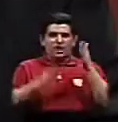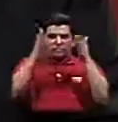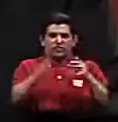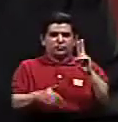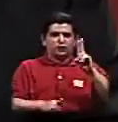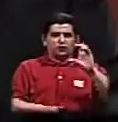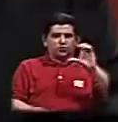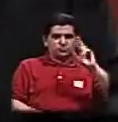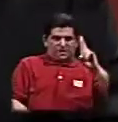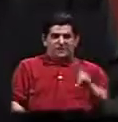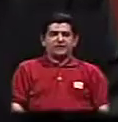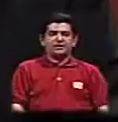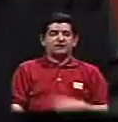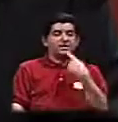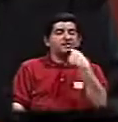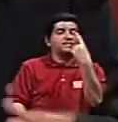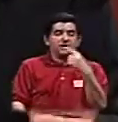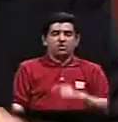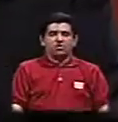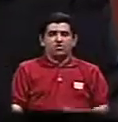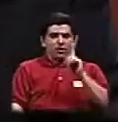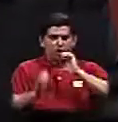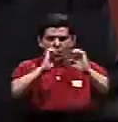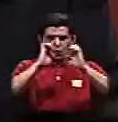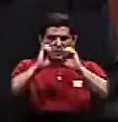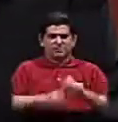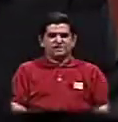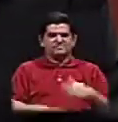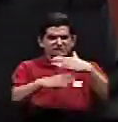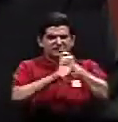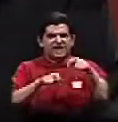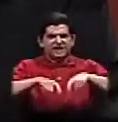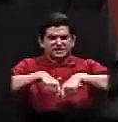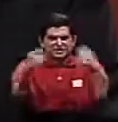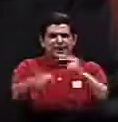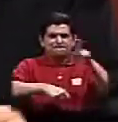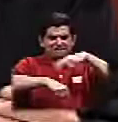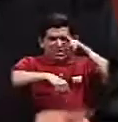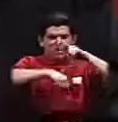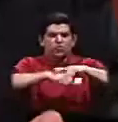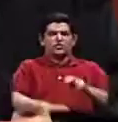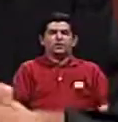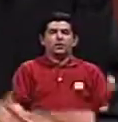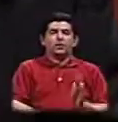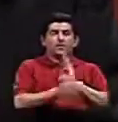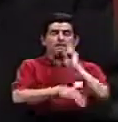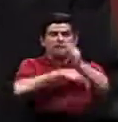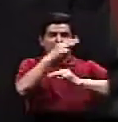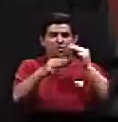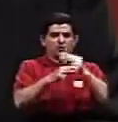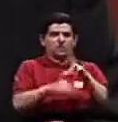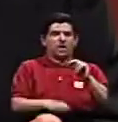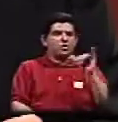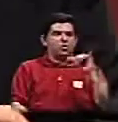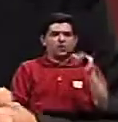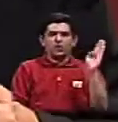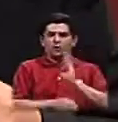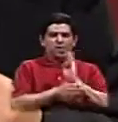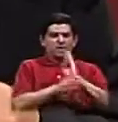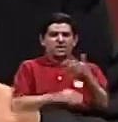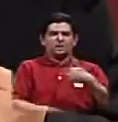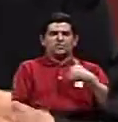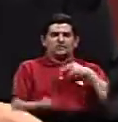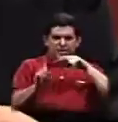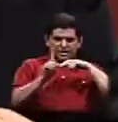Rica, decía en una entrevista que se le hizo en un periódico nacional: el Banco Mundial no es un banco como cualquier otro, es un banco que tiene